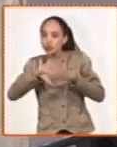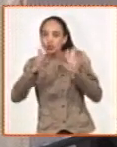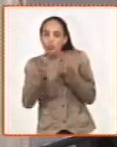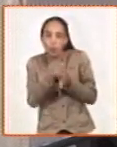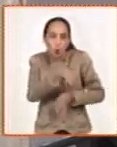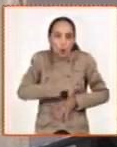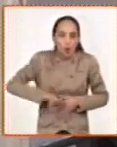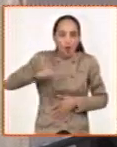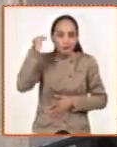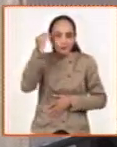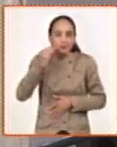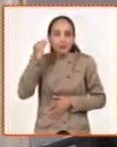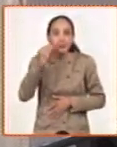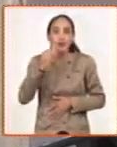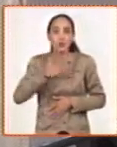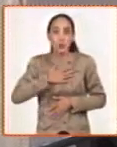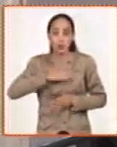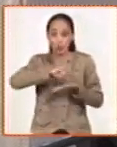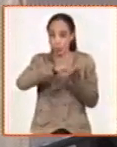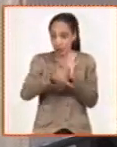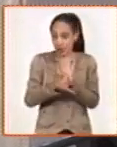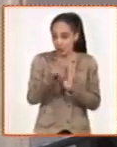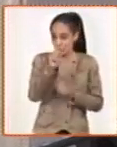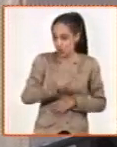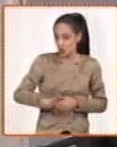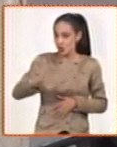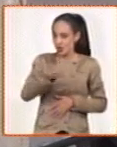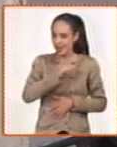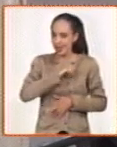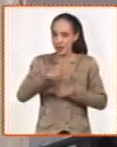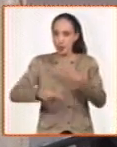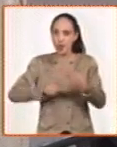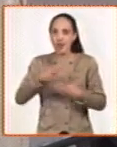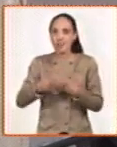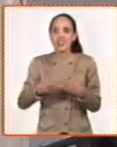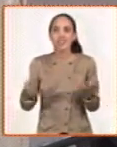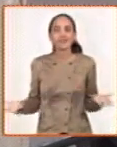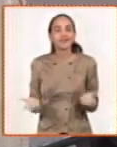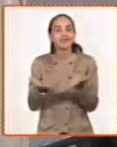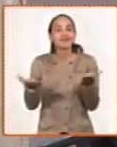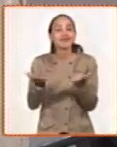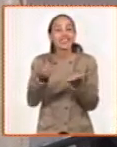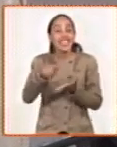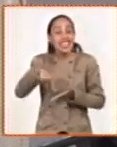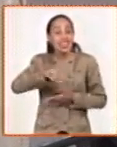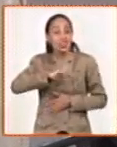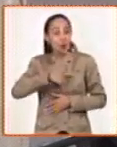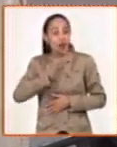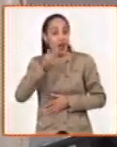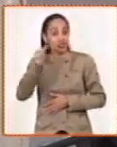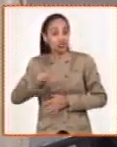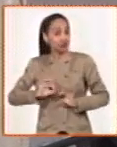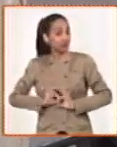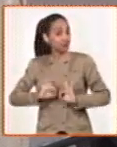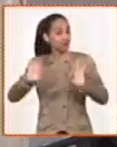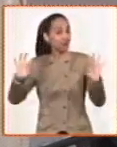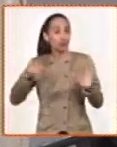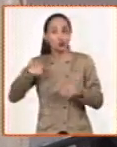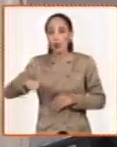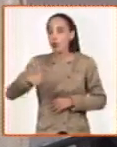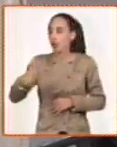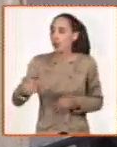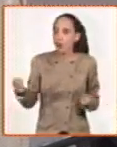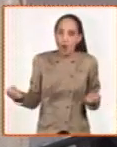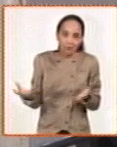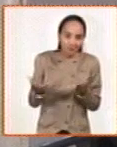proyecto social que queremos construir y esta vanguardia artística maravillosa que todos los días sorprende, que todos los